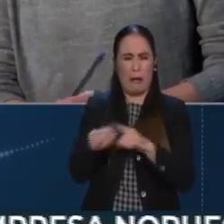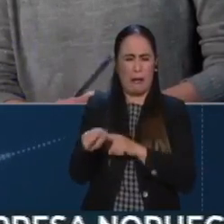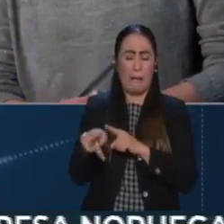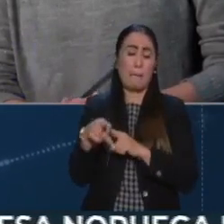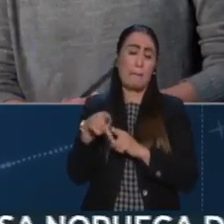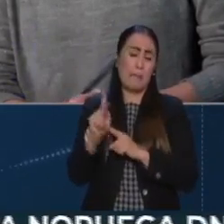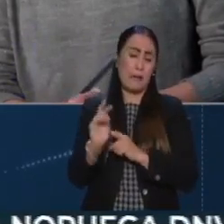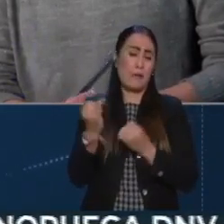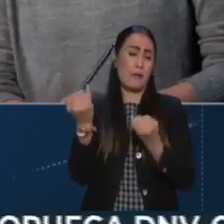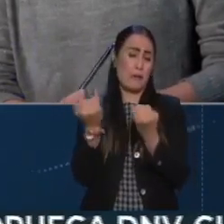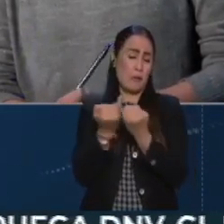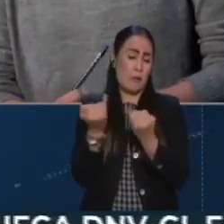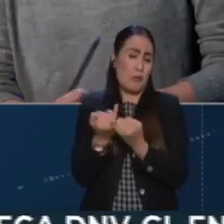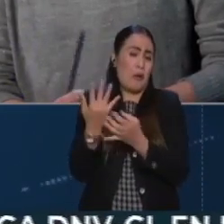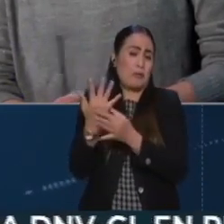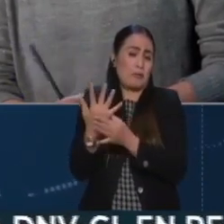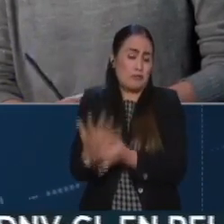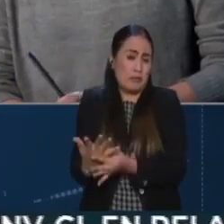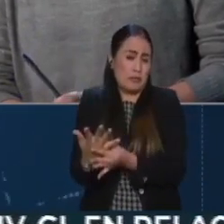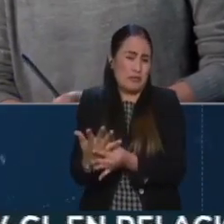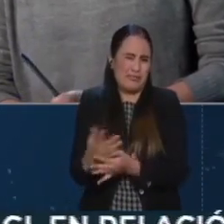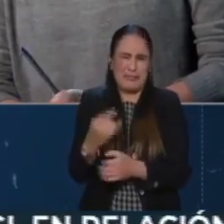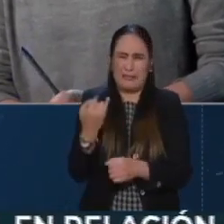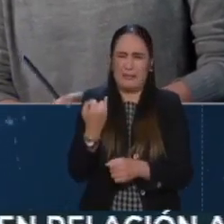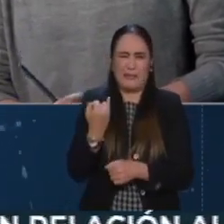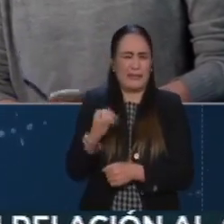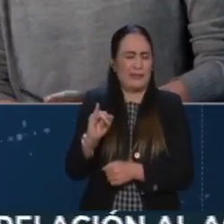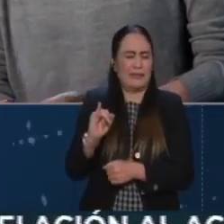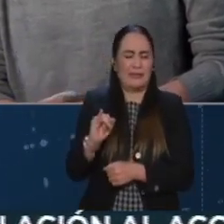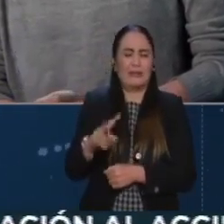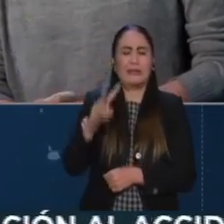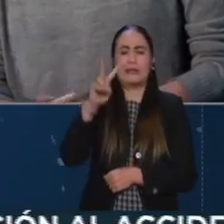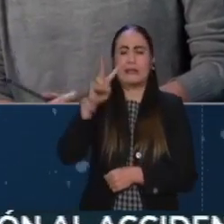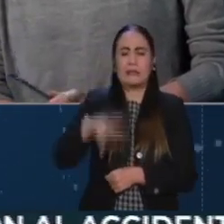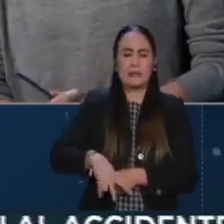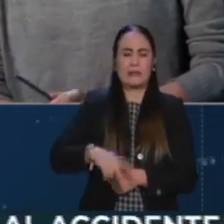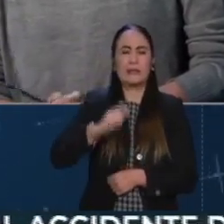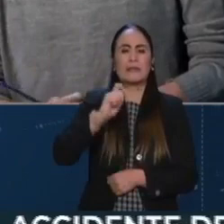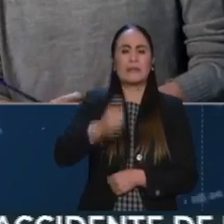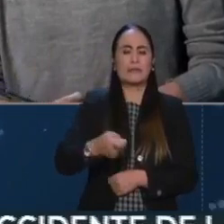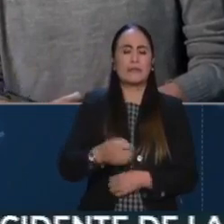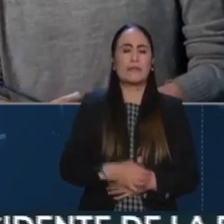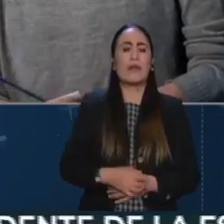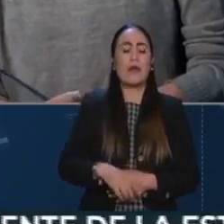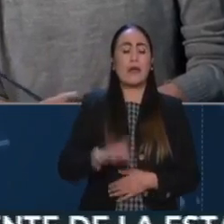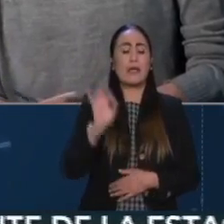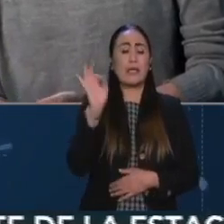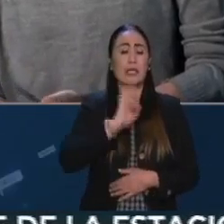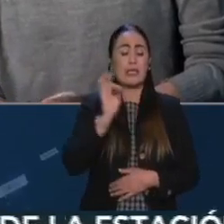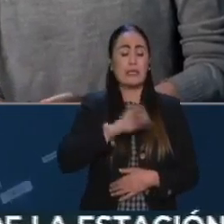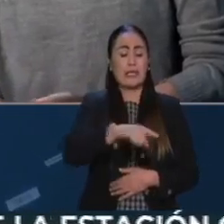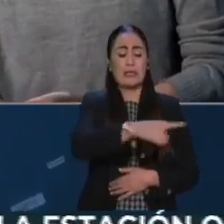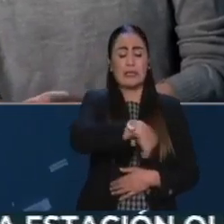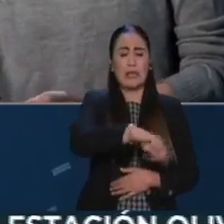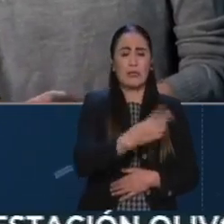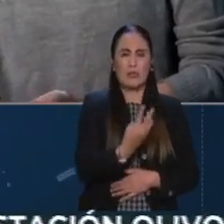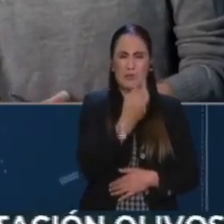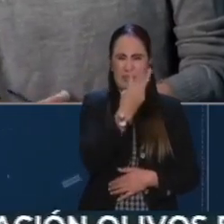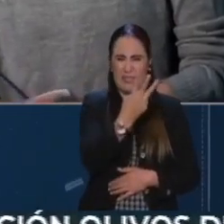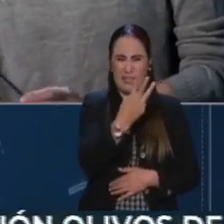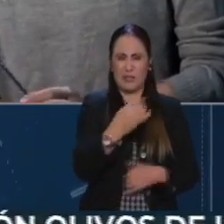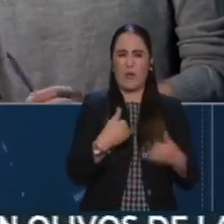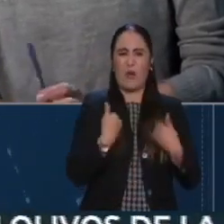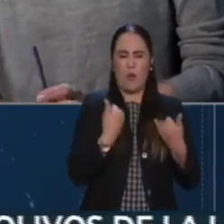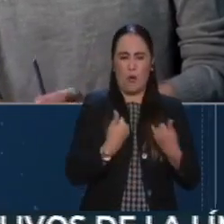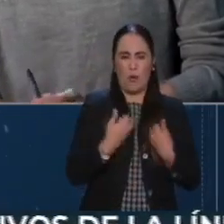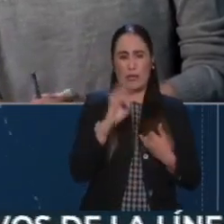una posibilidad que resulta pues de lo más absurda sobre que estos muchachos pudiesen tener algún tipo de relación